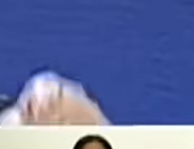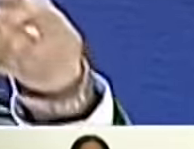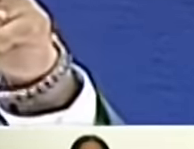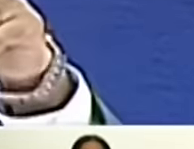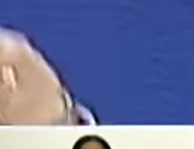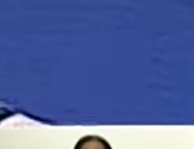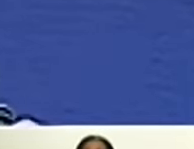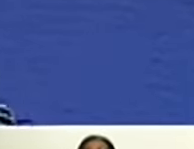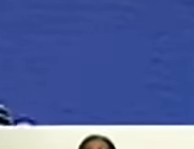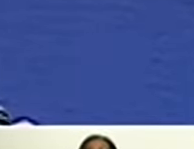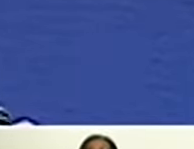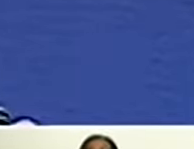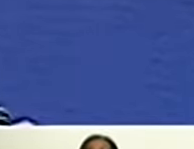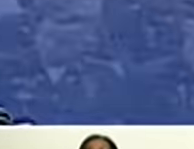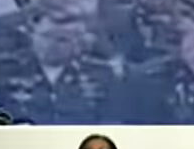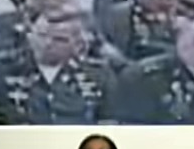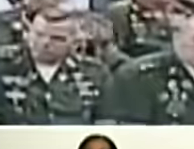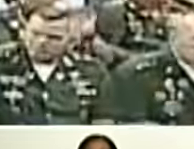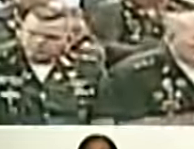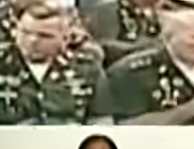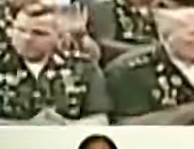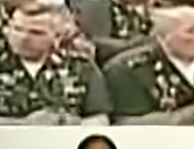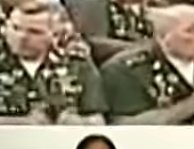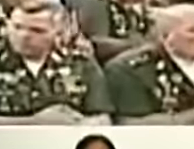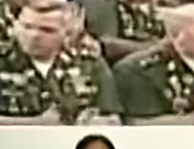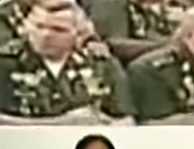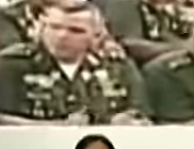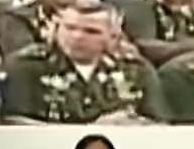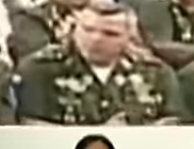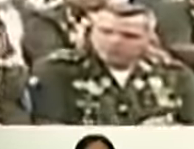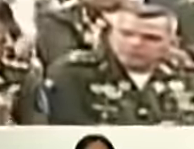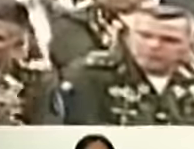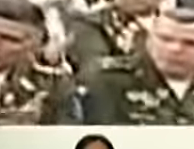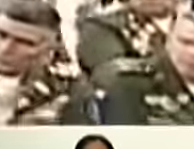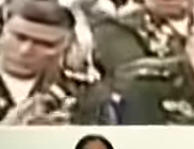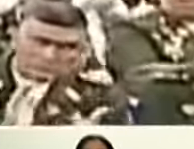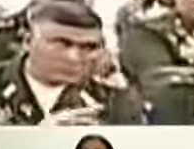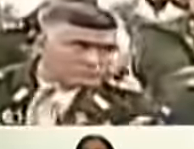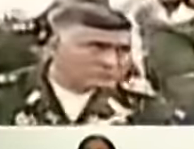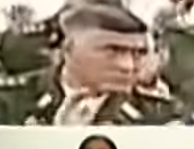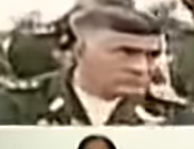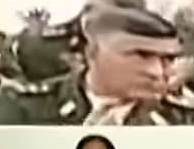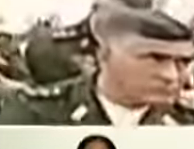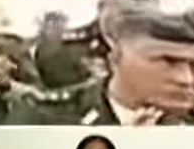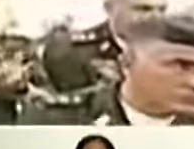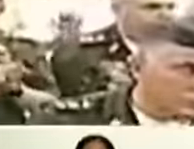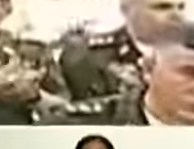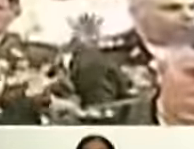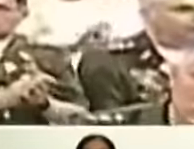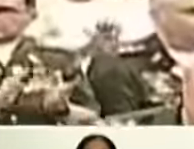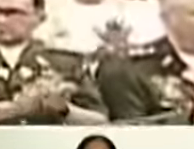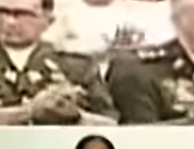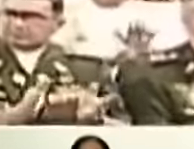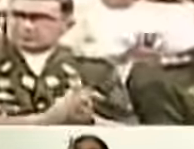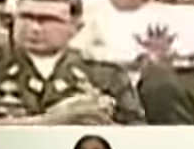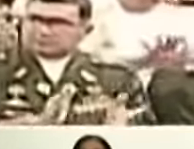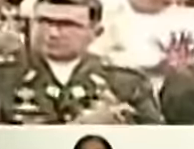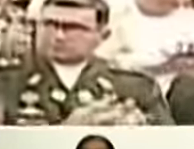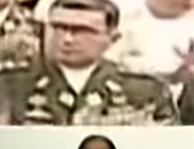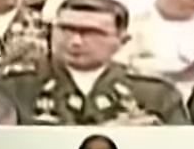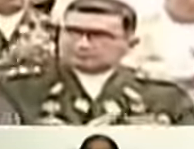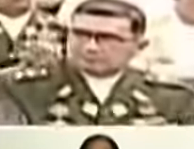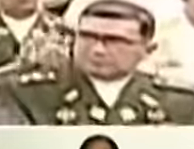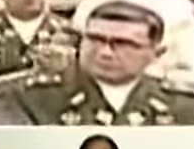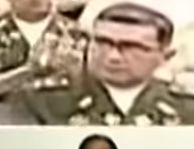almirantes del 2050, del tricentenario del nacimiento de Francisco de Miranda. Aquí están